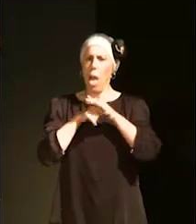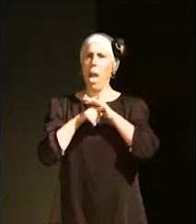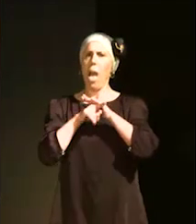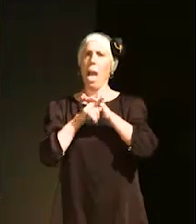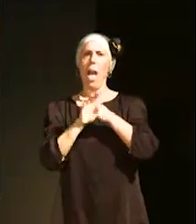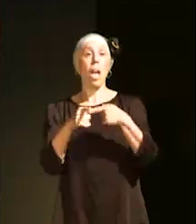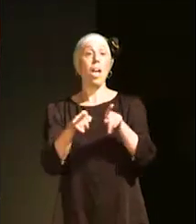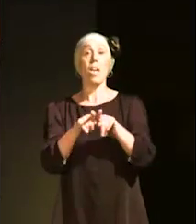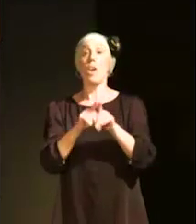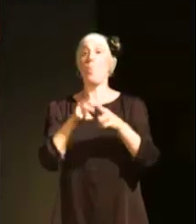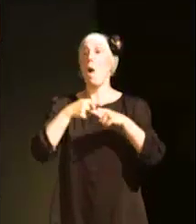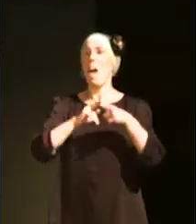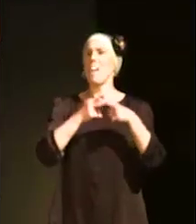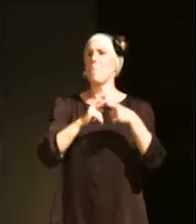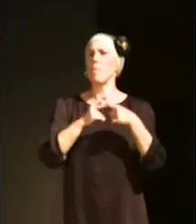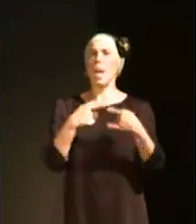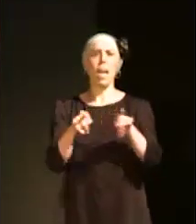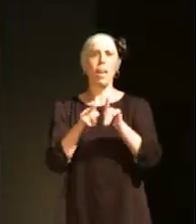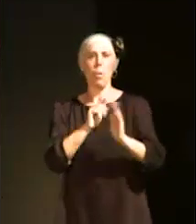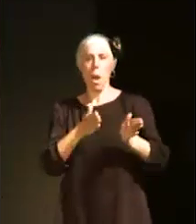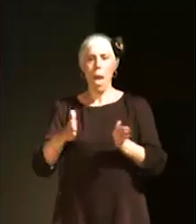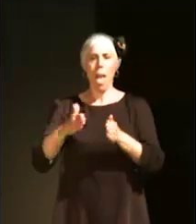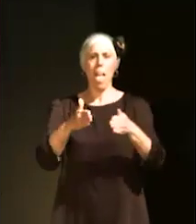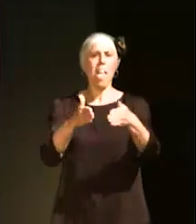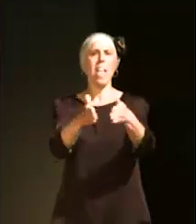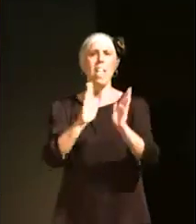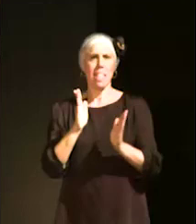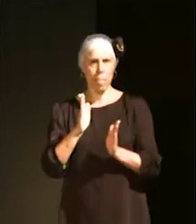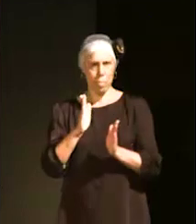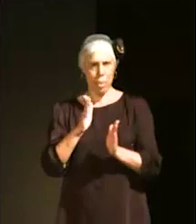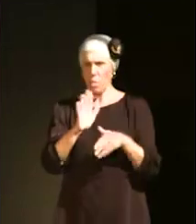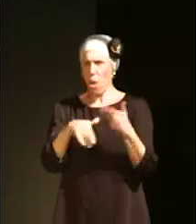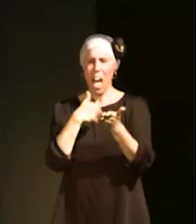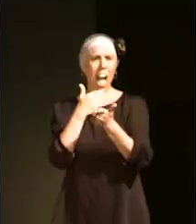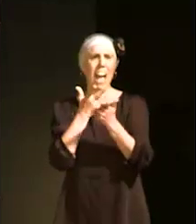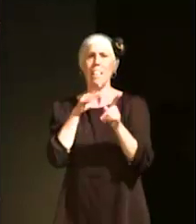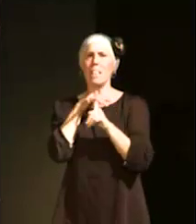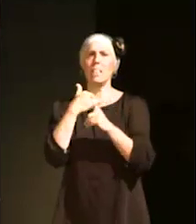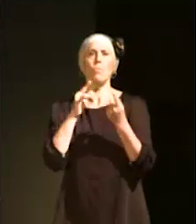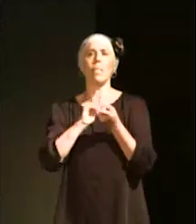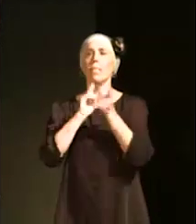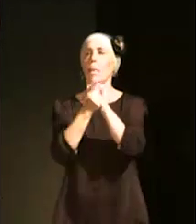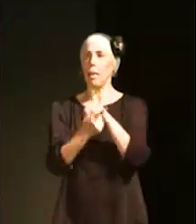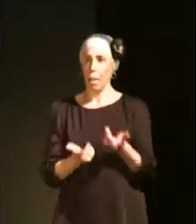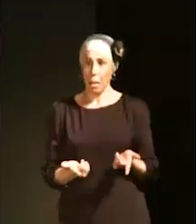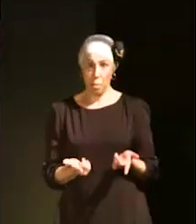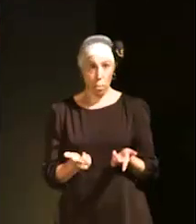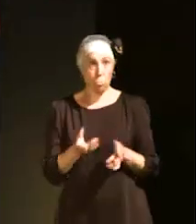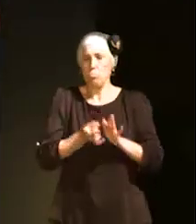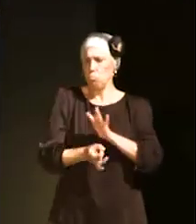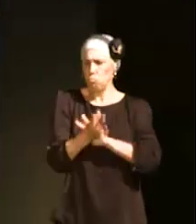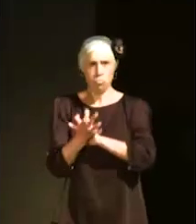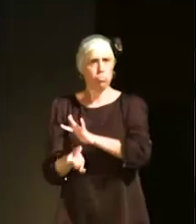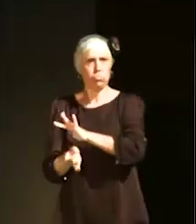como un camino posible de sanación y de acompañamiento en procesos diversos han surgido